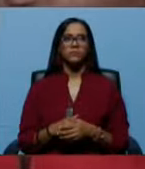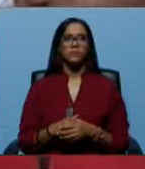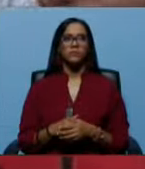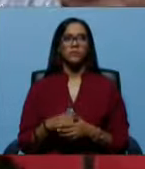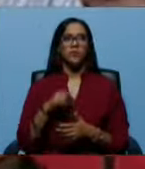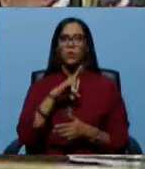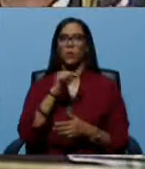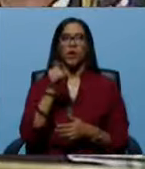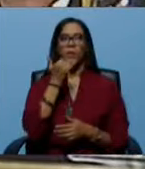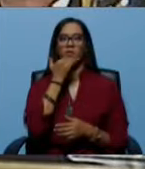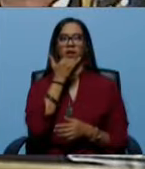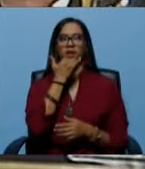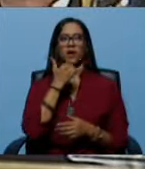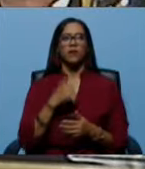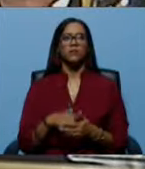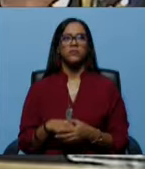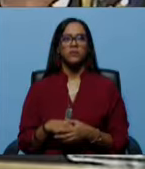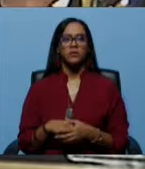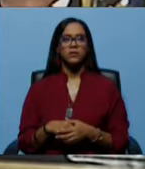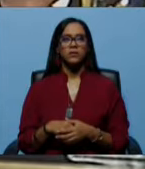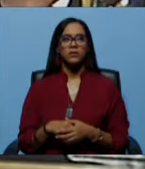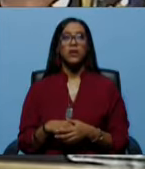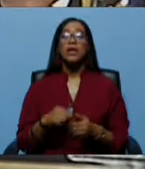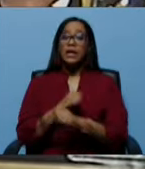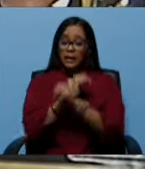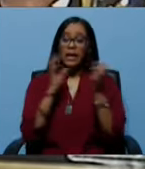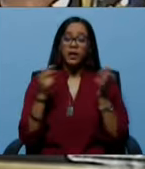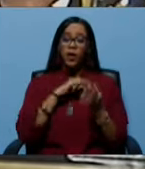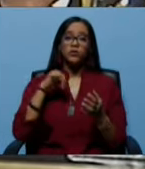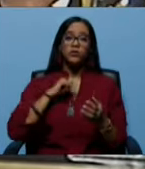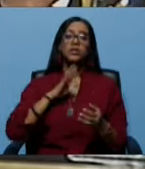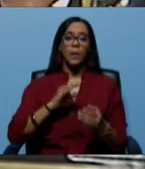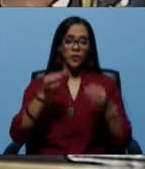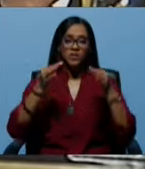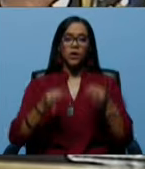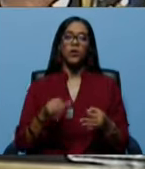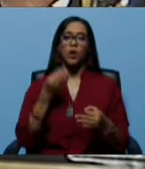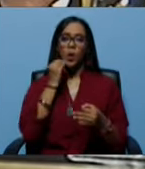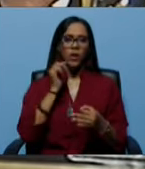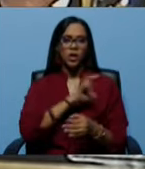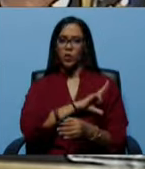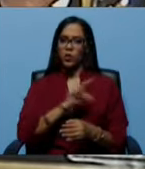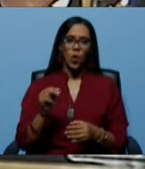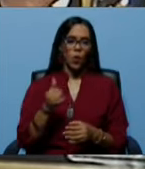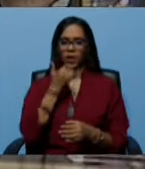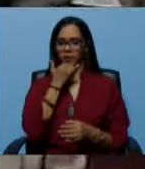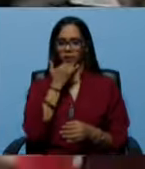No hemos fallado. Y claro, nosotros estamos seguros que los jóvenes tampoco van a fallar.